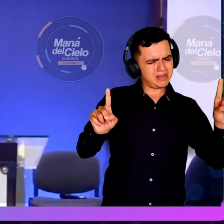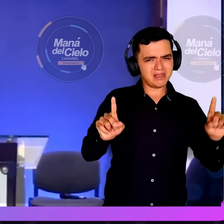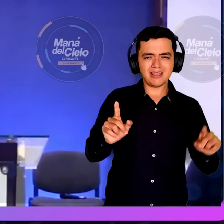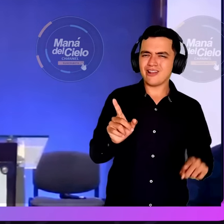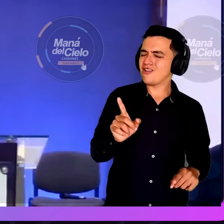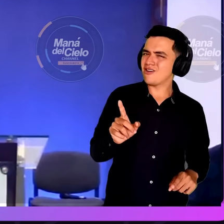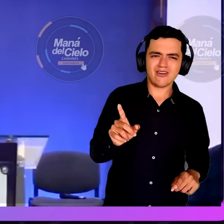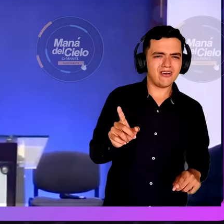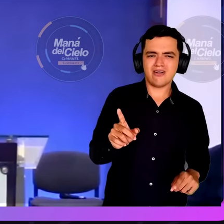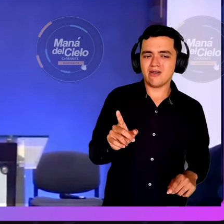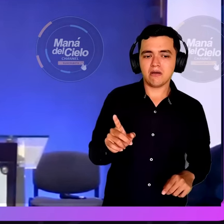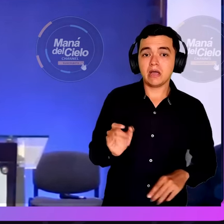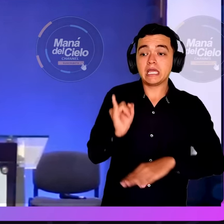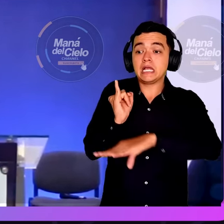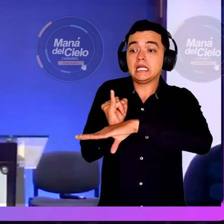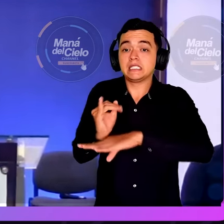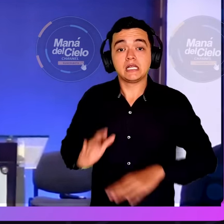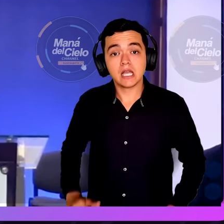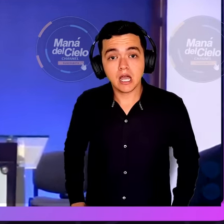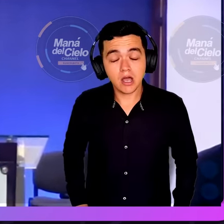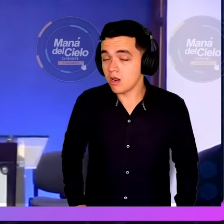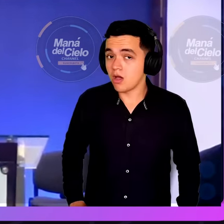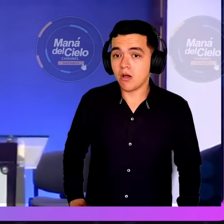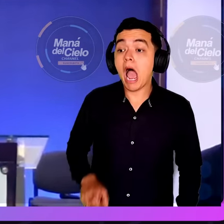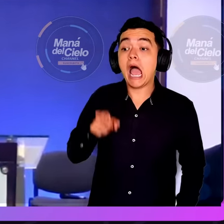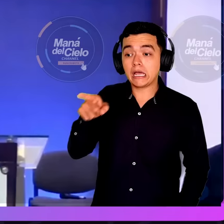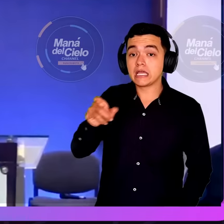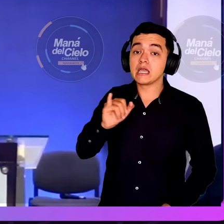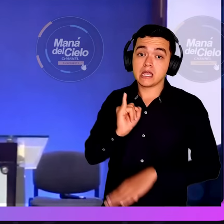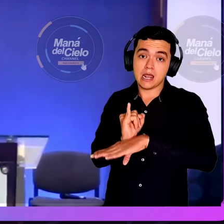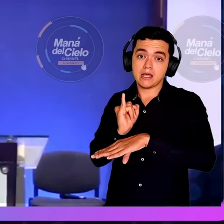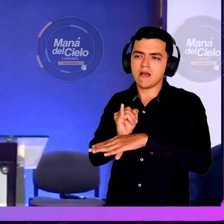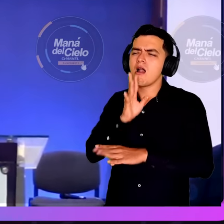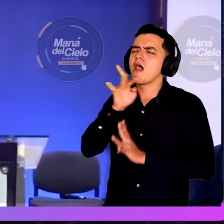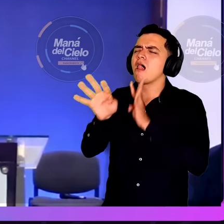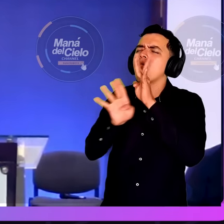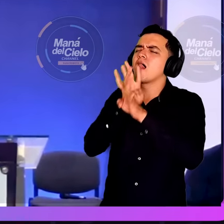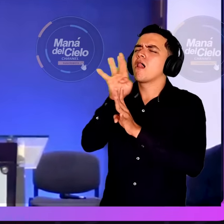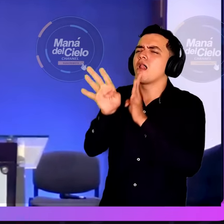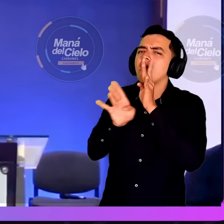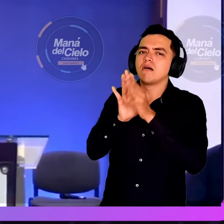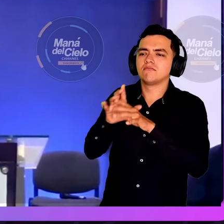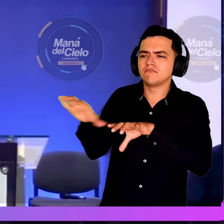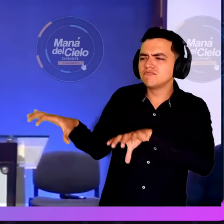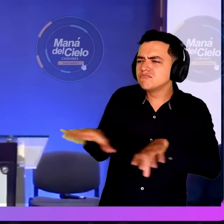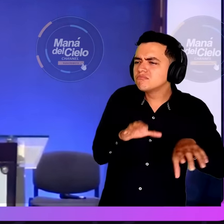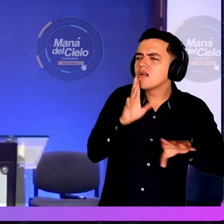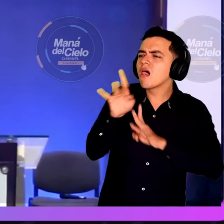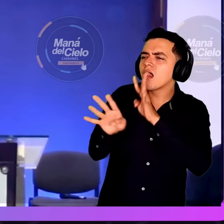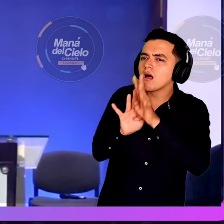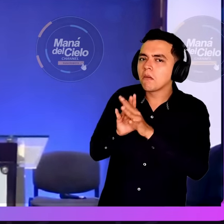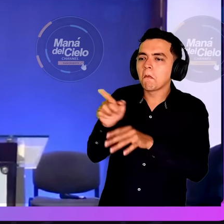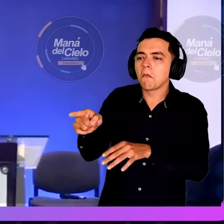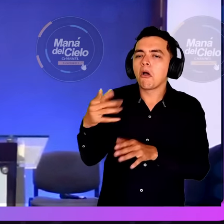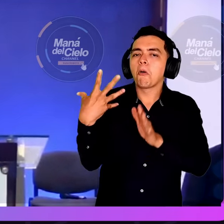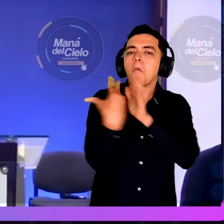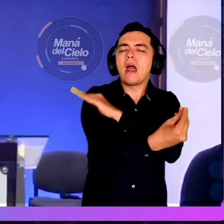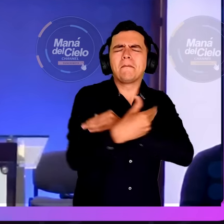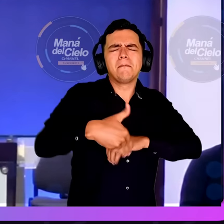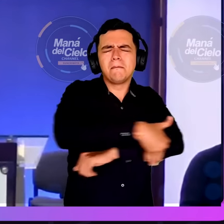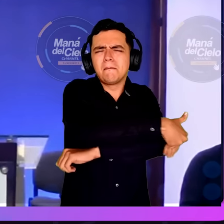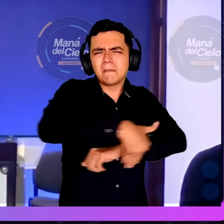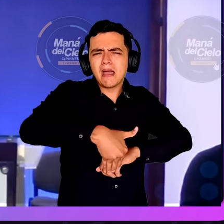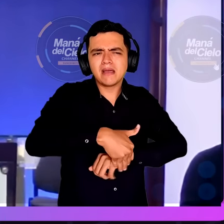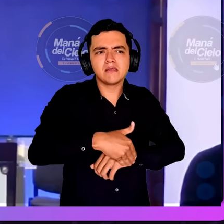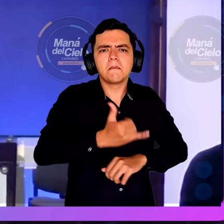quitamos el vestido. Se acabó la espiritualidad, se acabó la alabanza. Vamos a chatear, vamos a pelear, el mal genio, vamos a de todo menos a la presencia